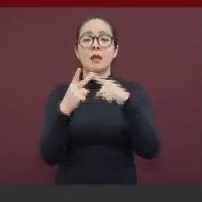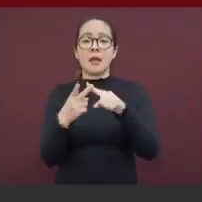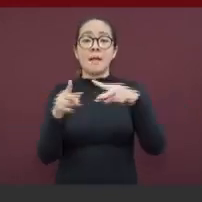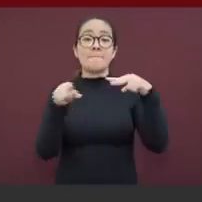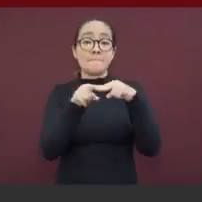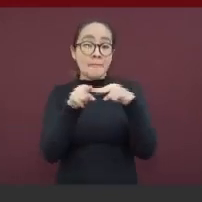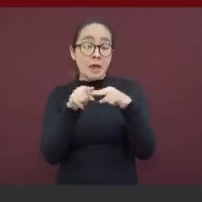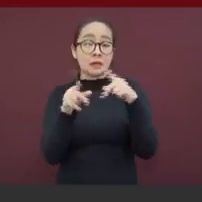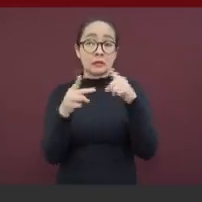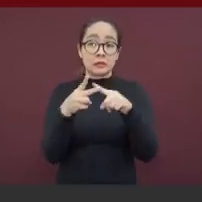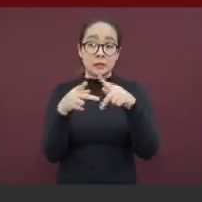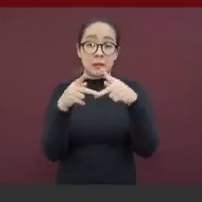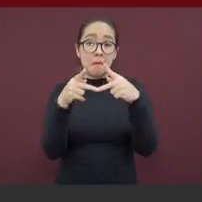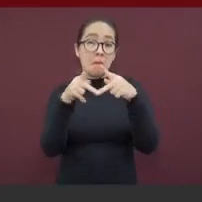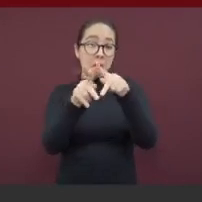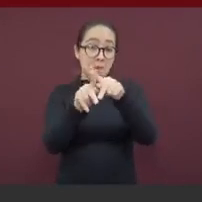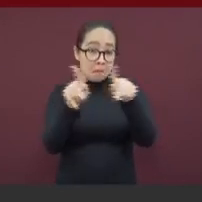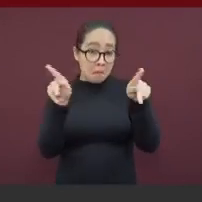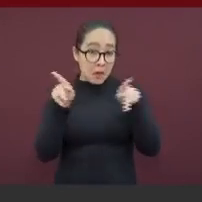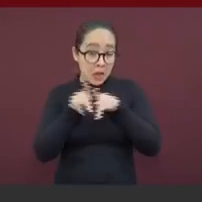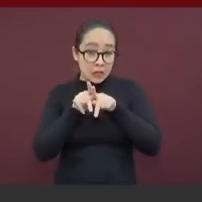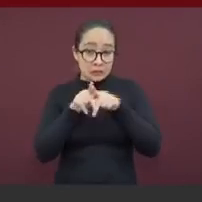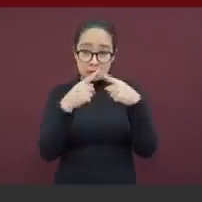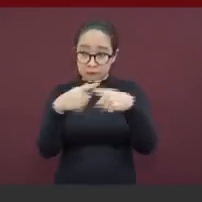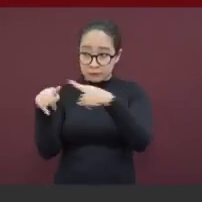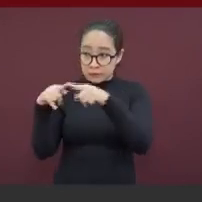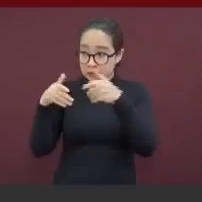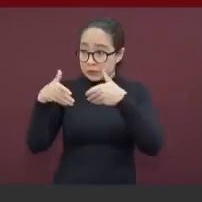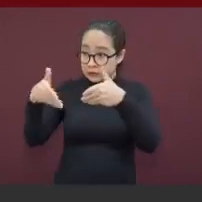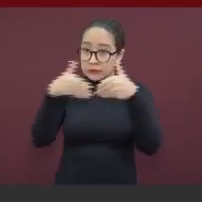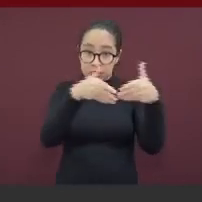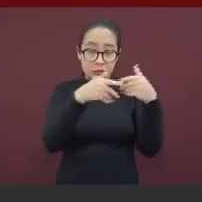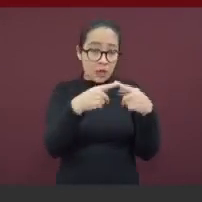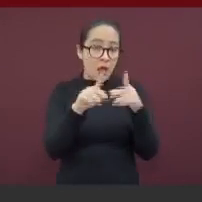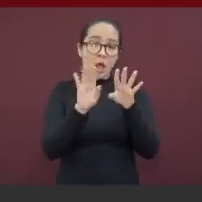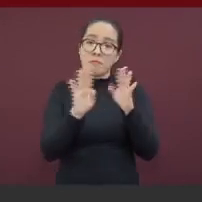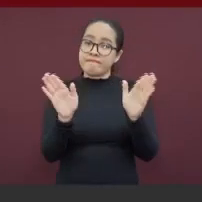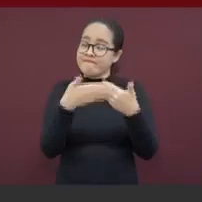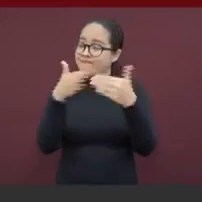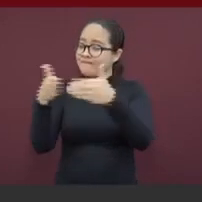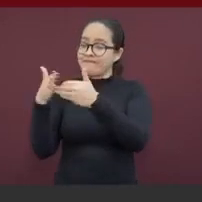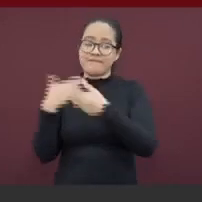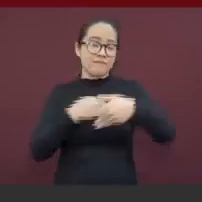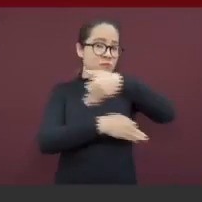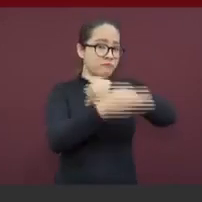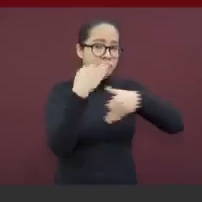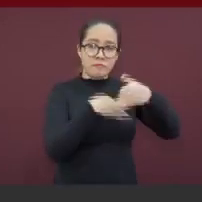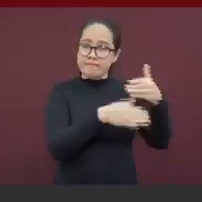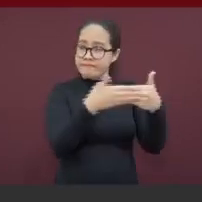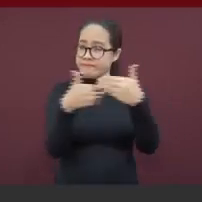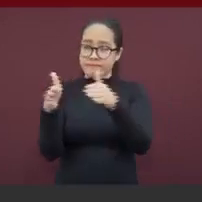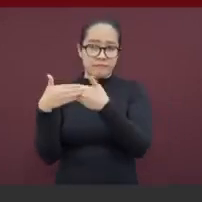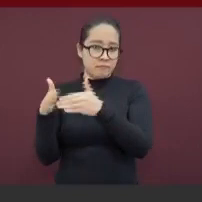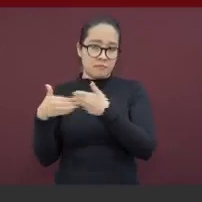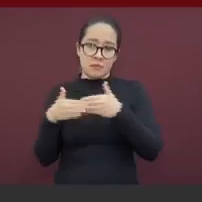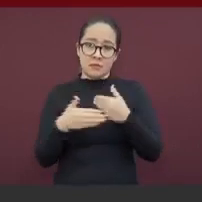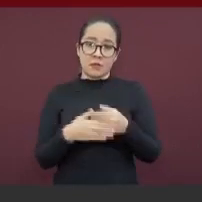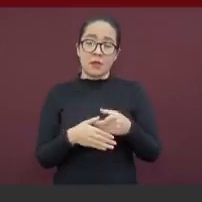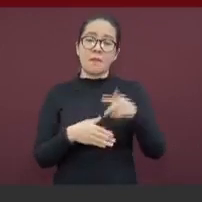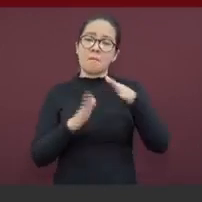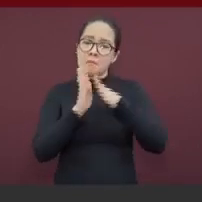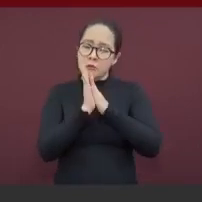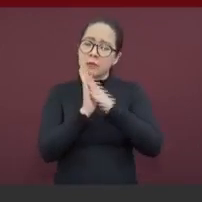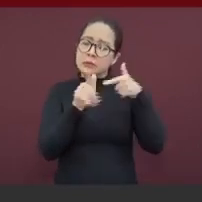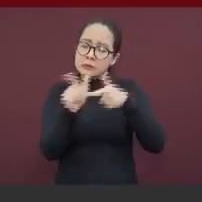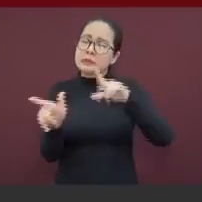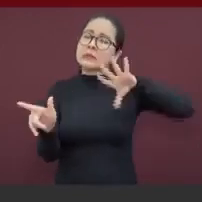plazas y espacios públicos está funcionando no aflojemos si tiene síntomas de covite como tos